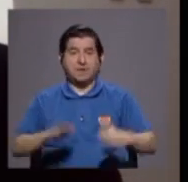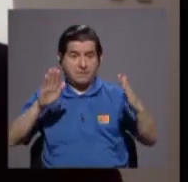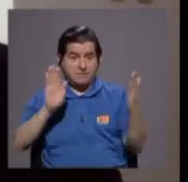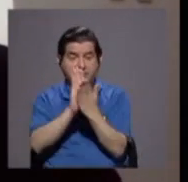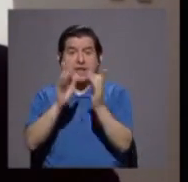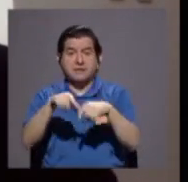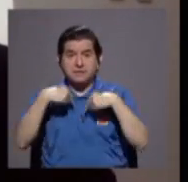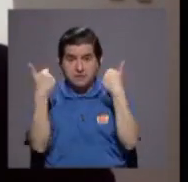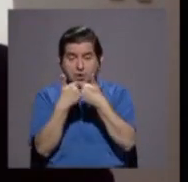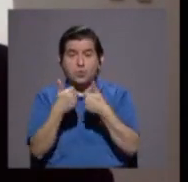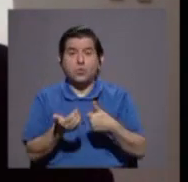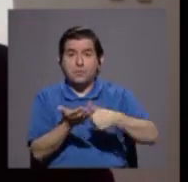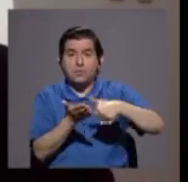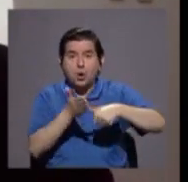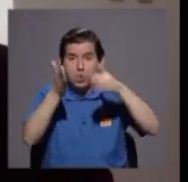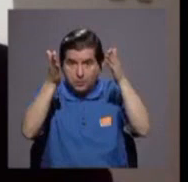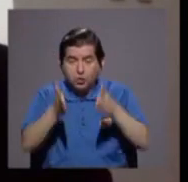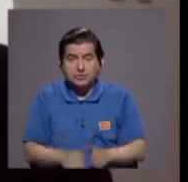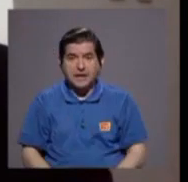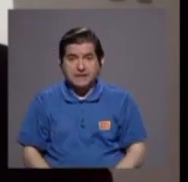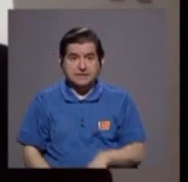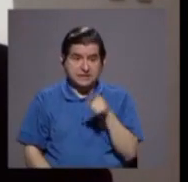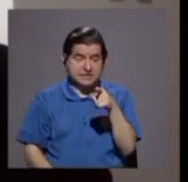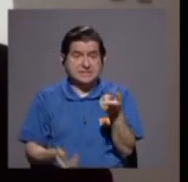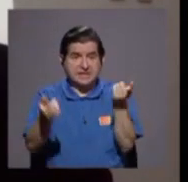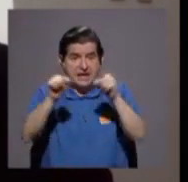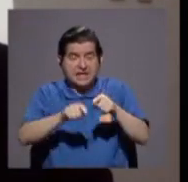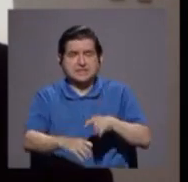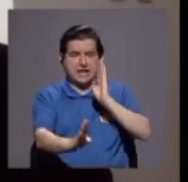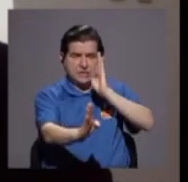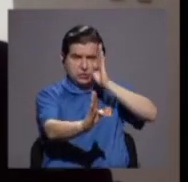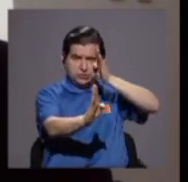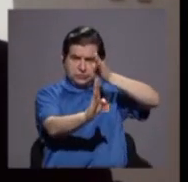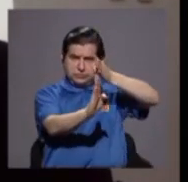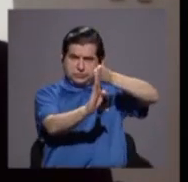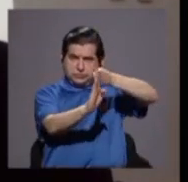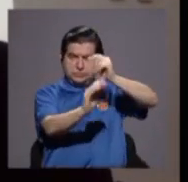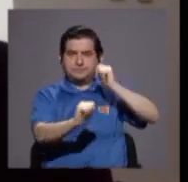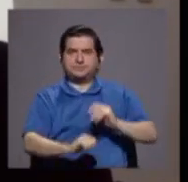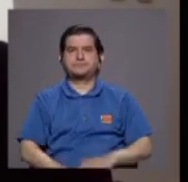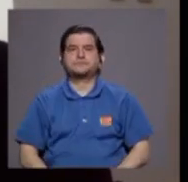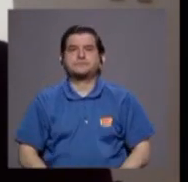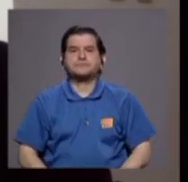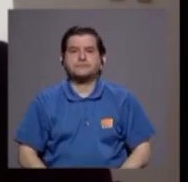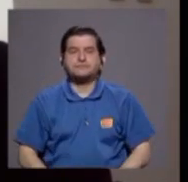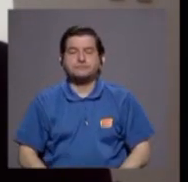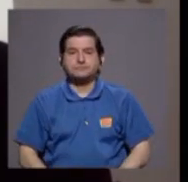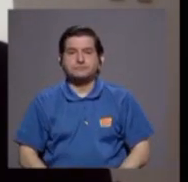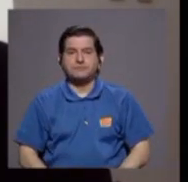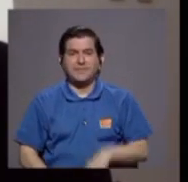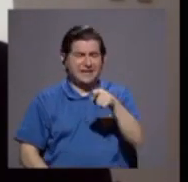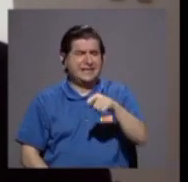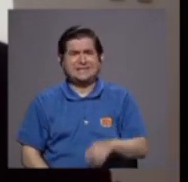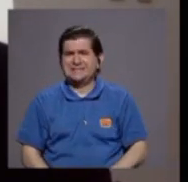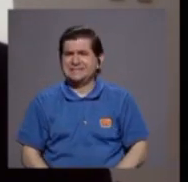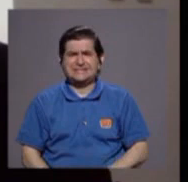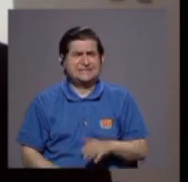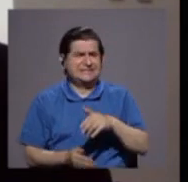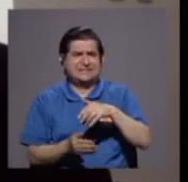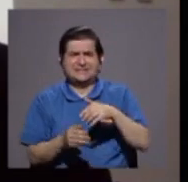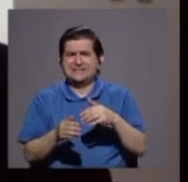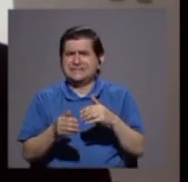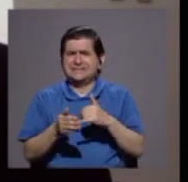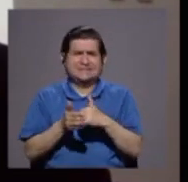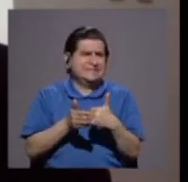un sector del electorado que le ha sido muy fiel, una gran inestabilidad